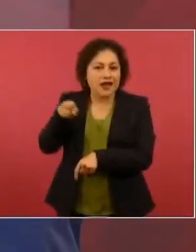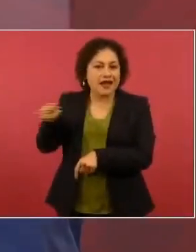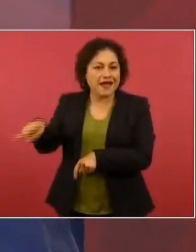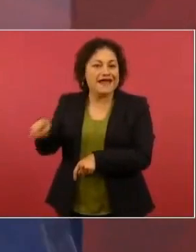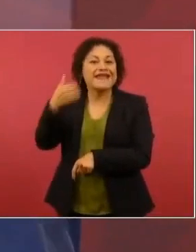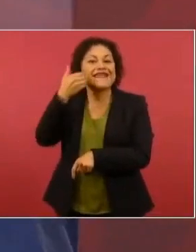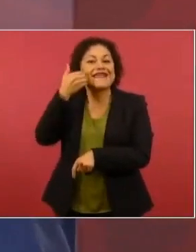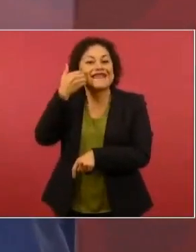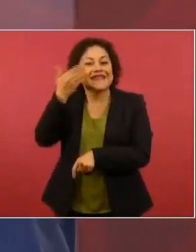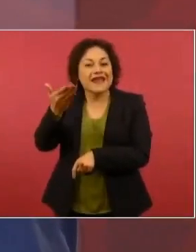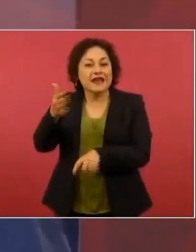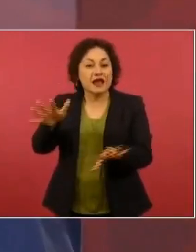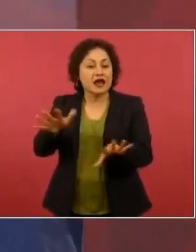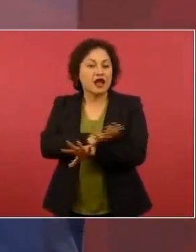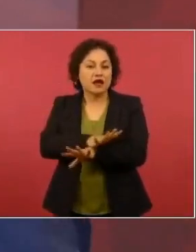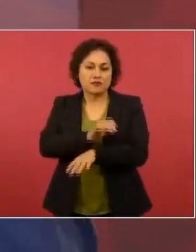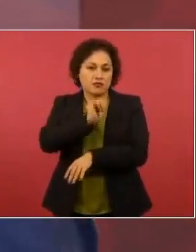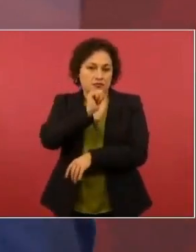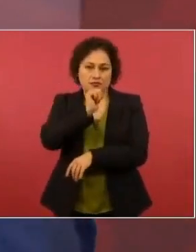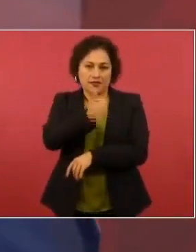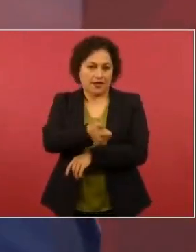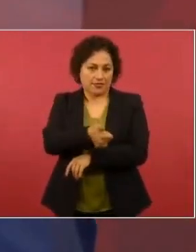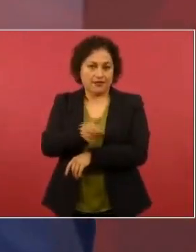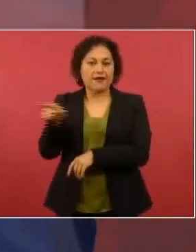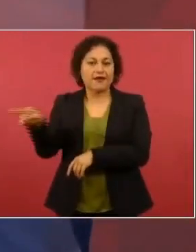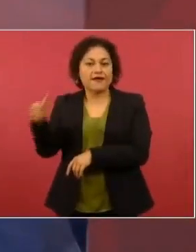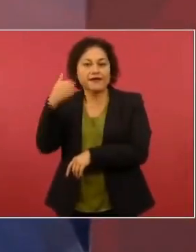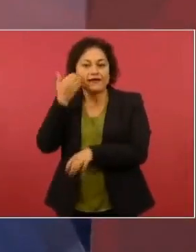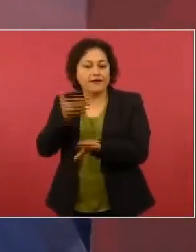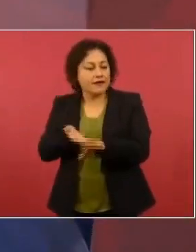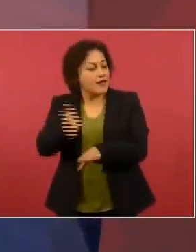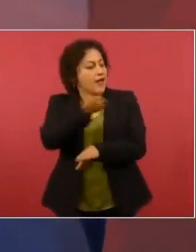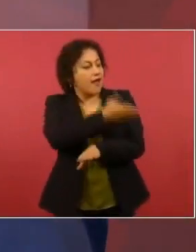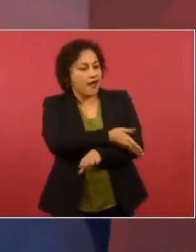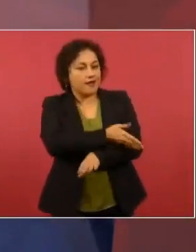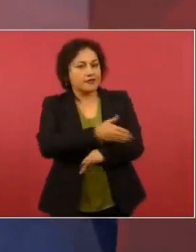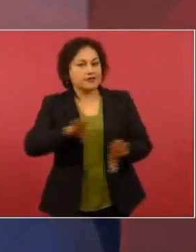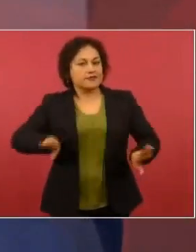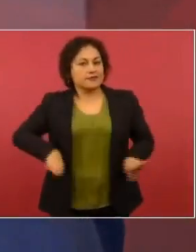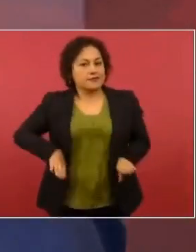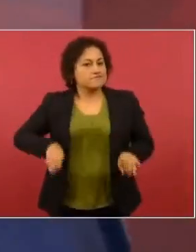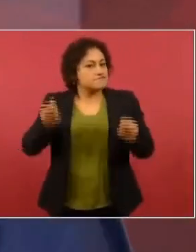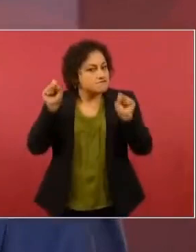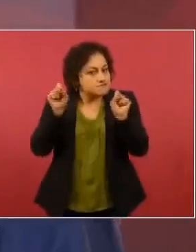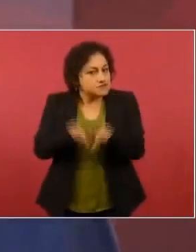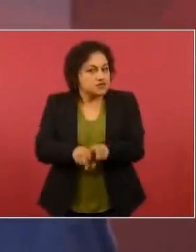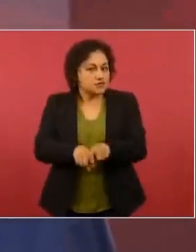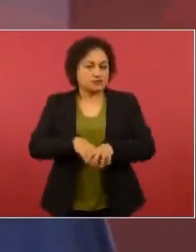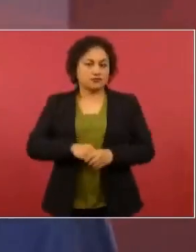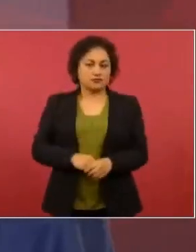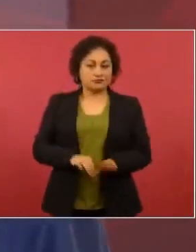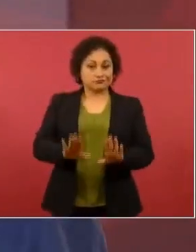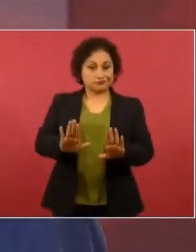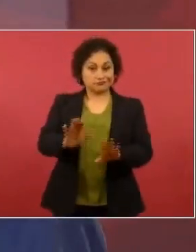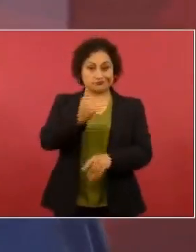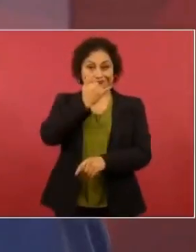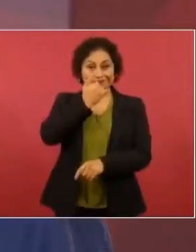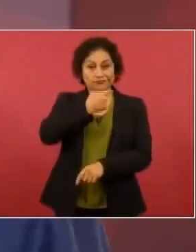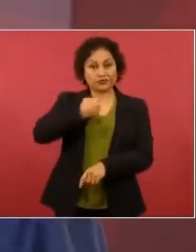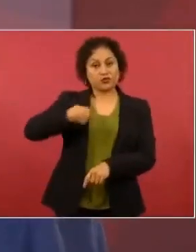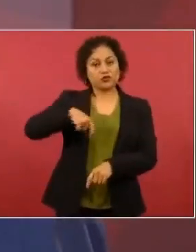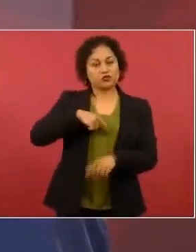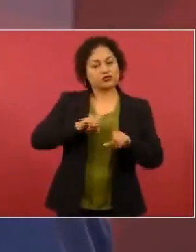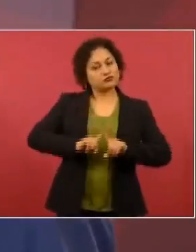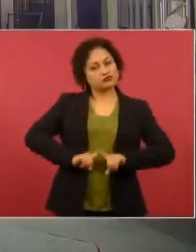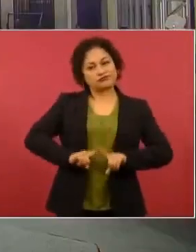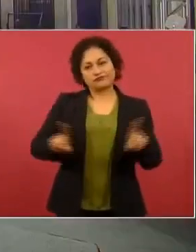este, alcanza muchos niveles de gobierno. La pregunta que yo dejaría en el aire es, ¿quién es el nuevo García Luna hoy? ¿Quién es el nuevo